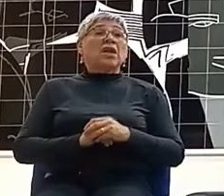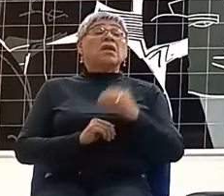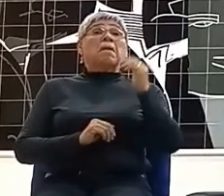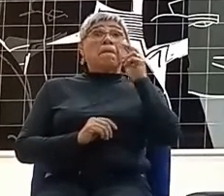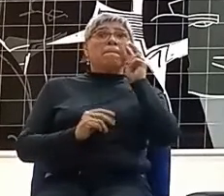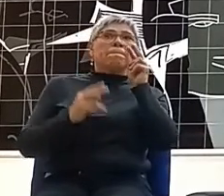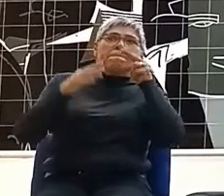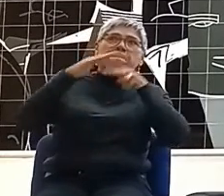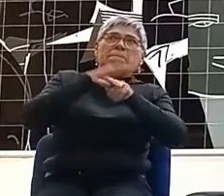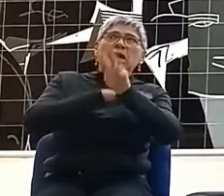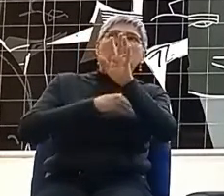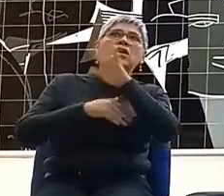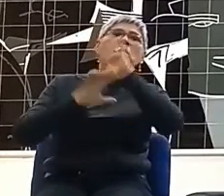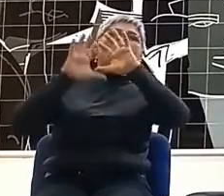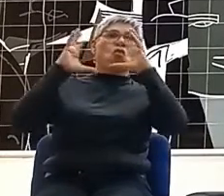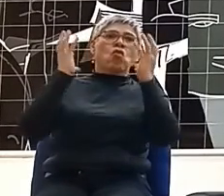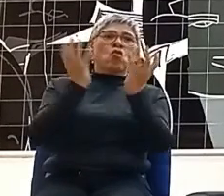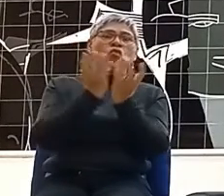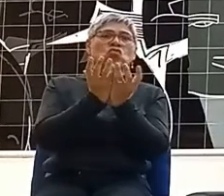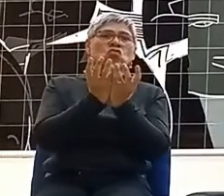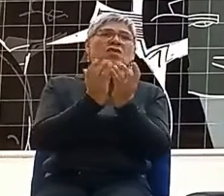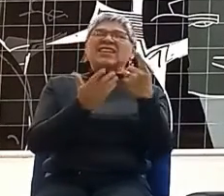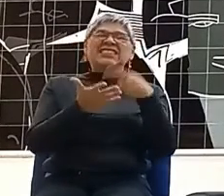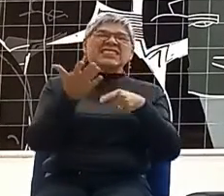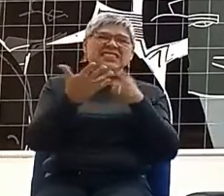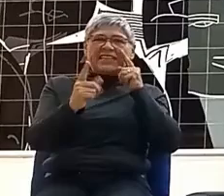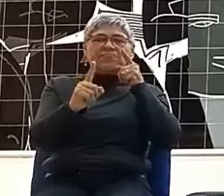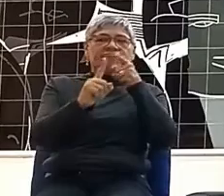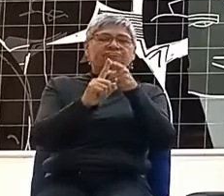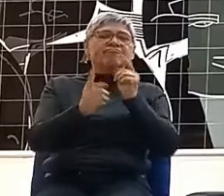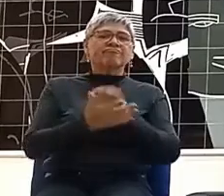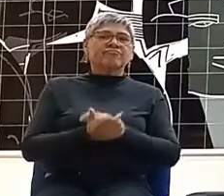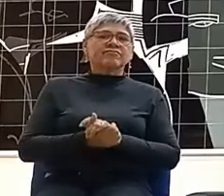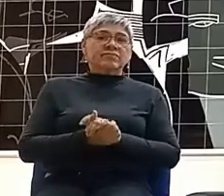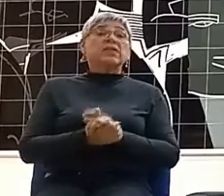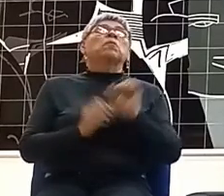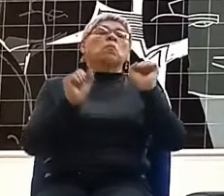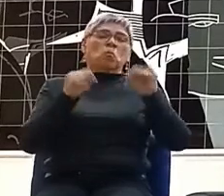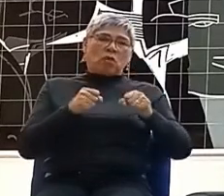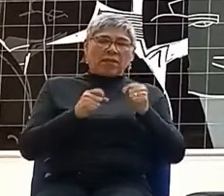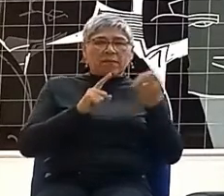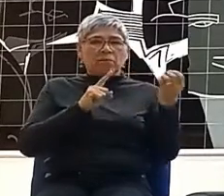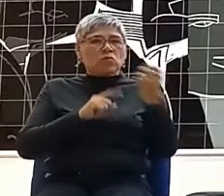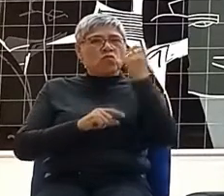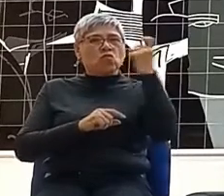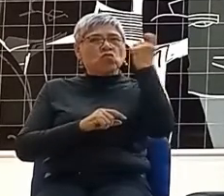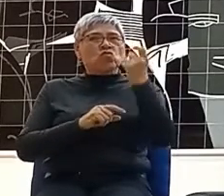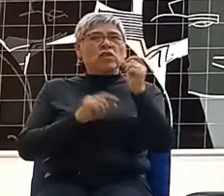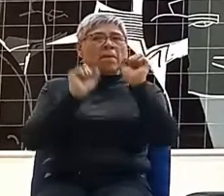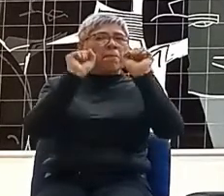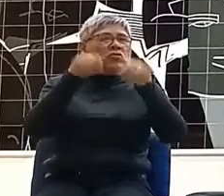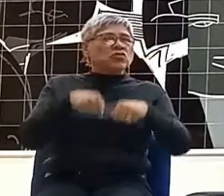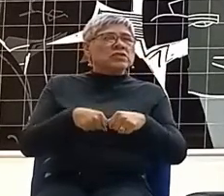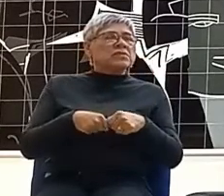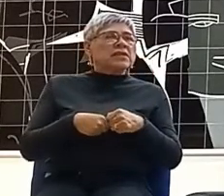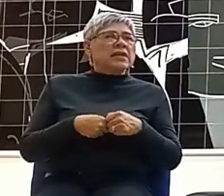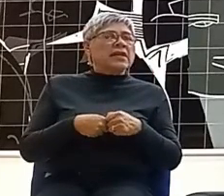de mundo, y en ese sentido poder buscar la posibilidad